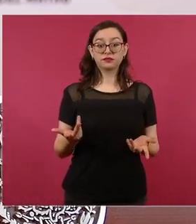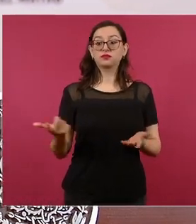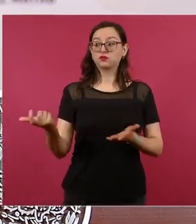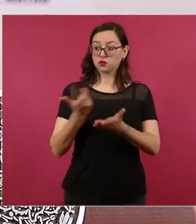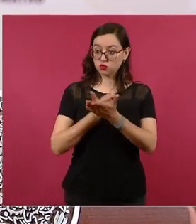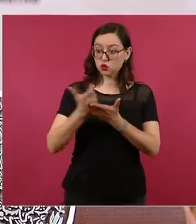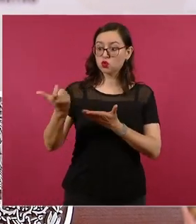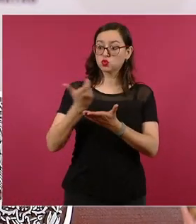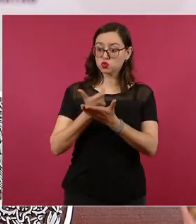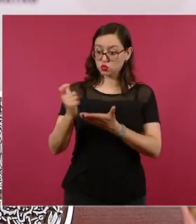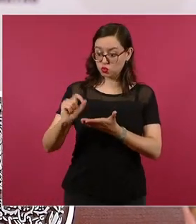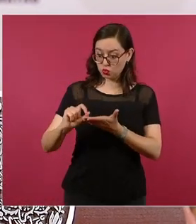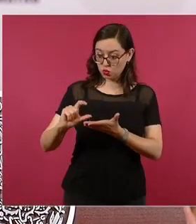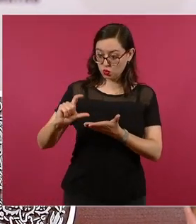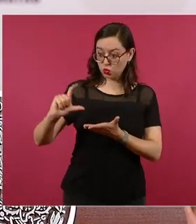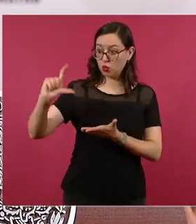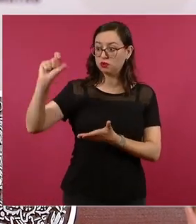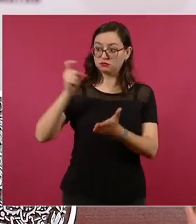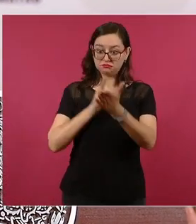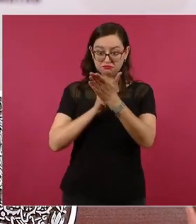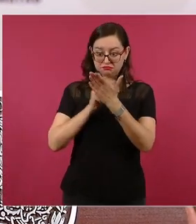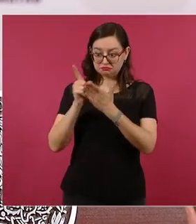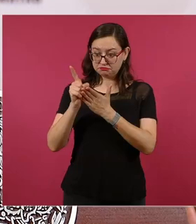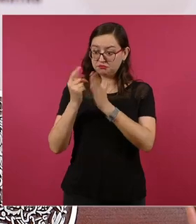mejores salarios, más prestaciones.